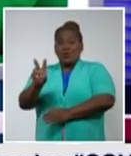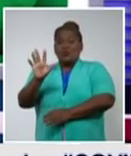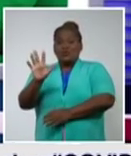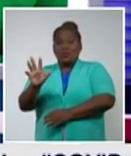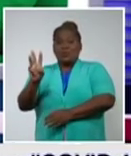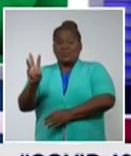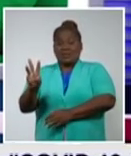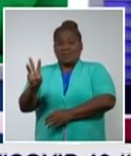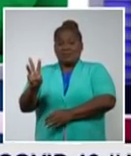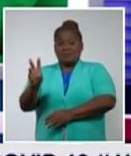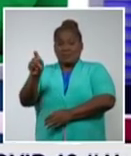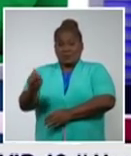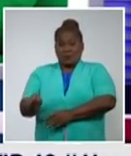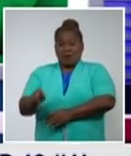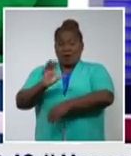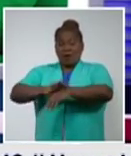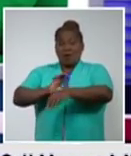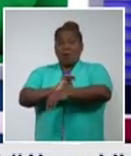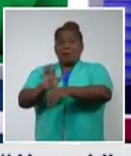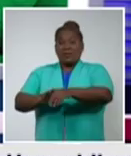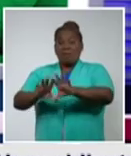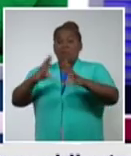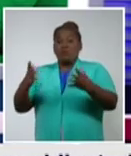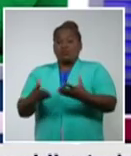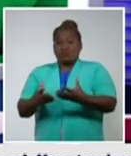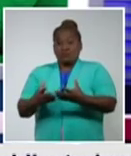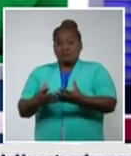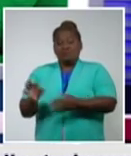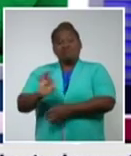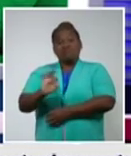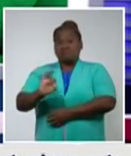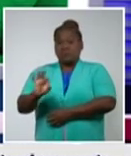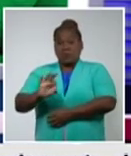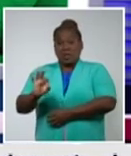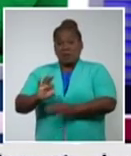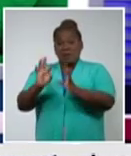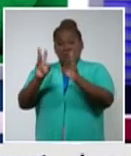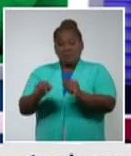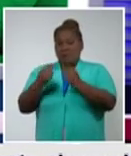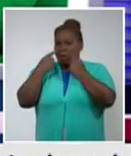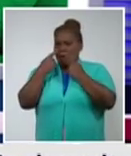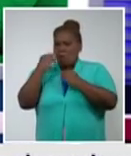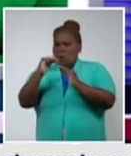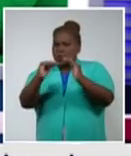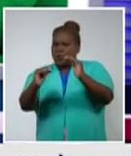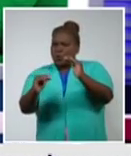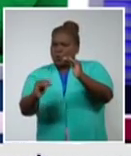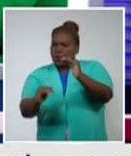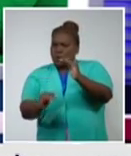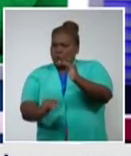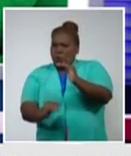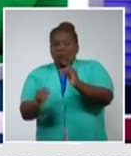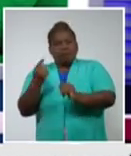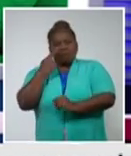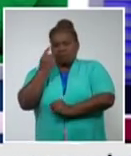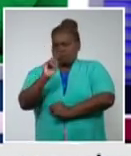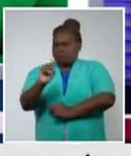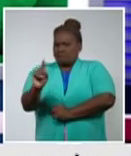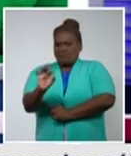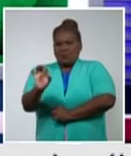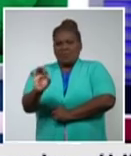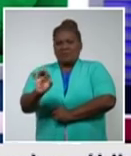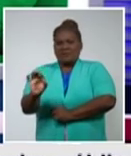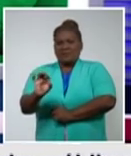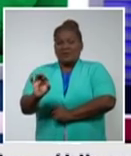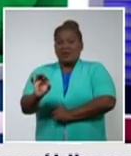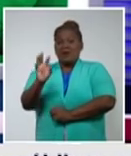327.253 casos de COVID. Realmente todavía uno no ve un impacto, pudiéramos decir, en cuanto al número de casos